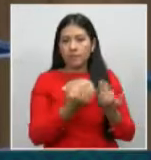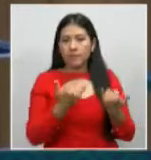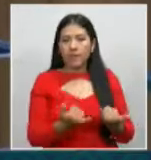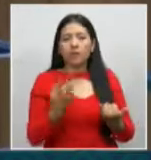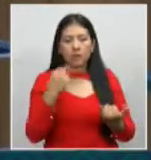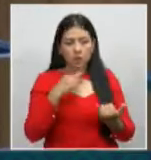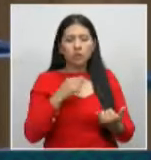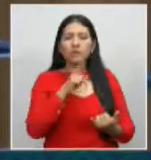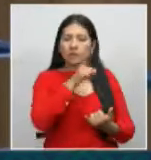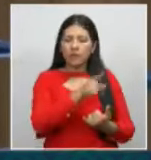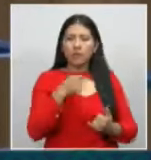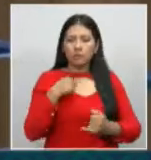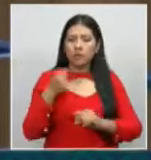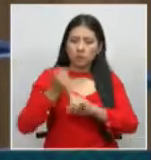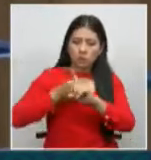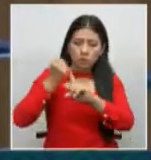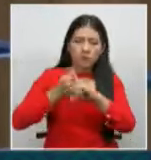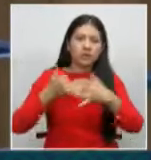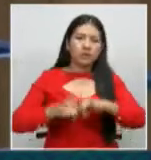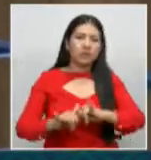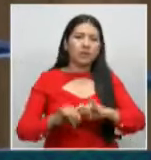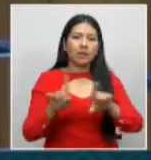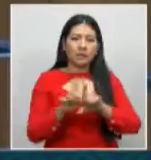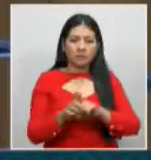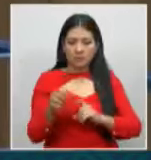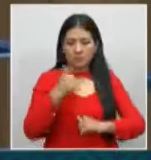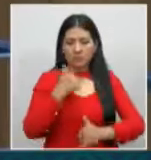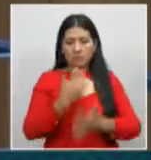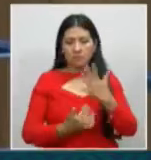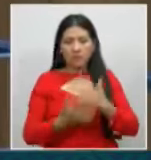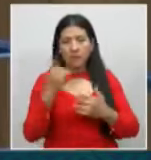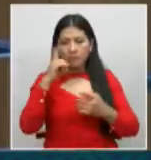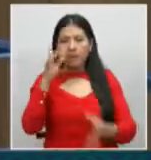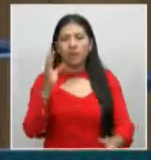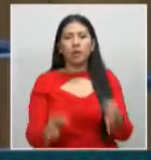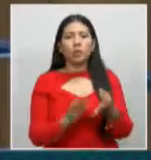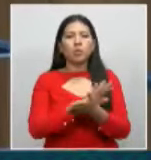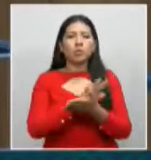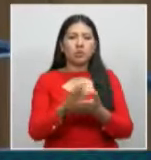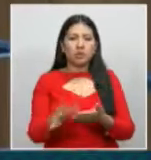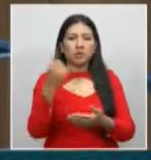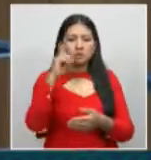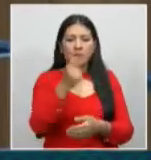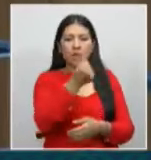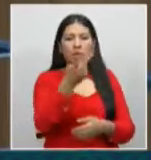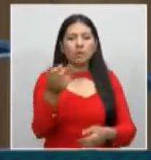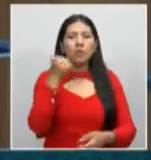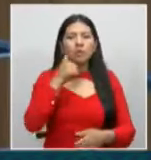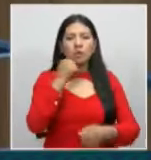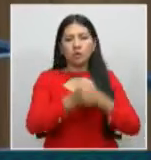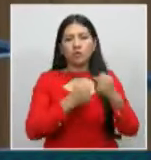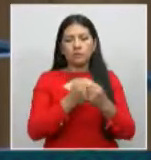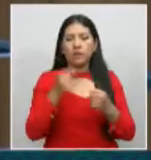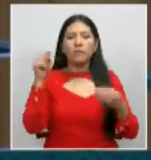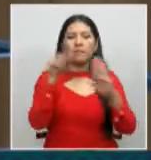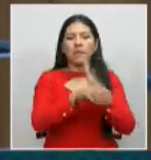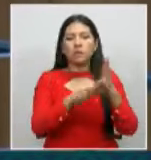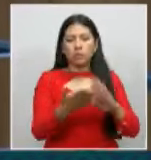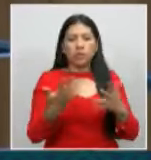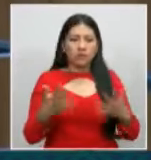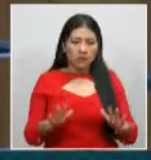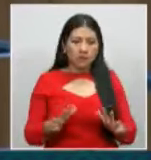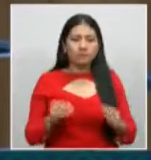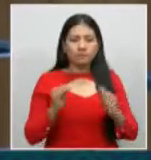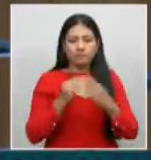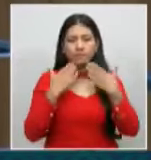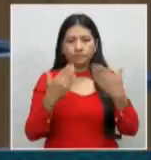lo que esté en nuestras manos, y lo que no esté, también lo haremos, para dar justicia con aquellas mujeres que hoy no están con nosotros. Muchísimas gracias.